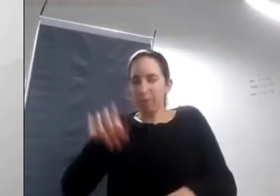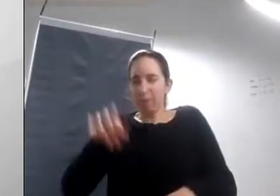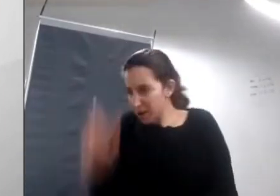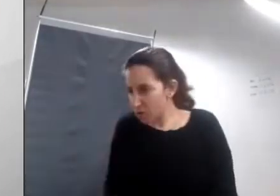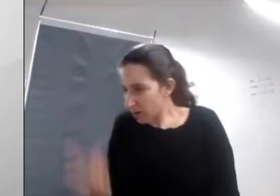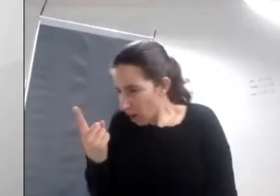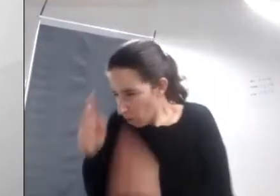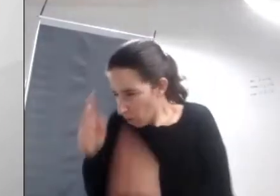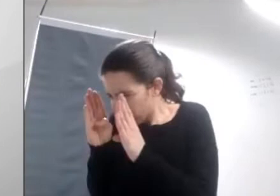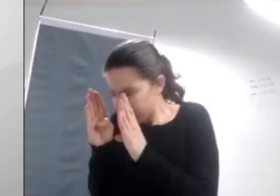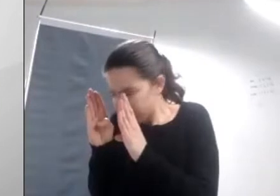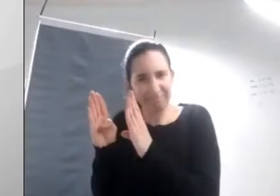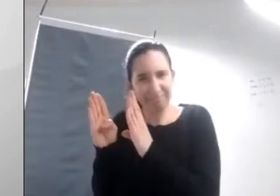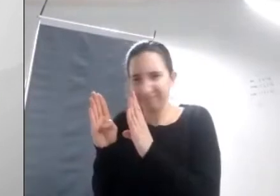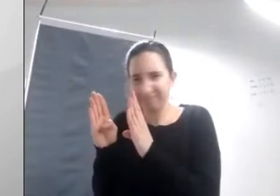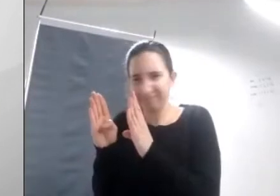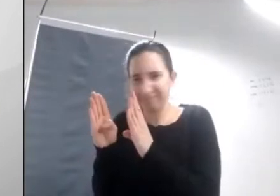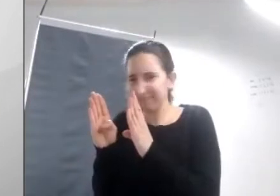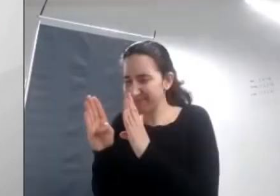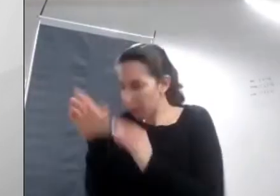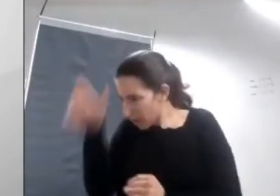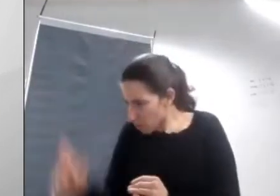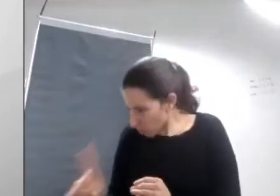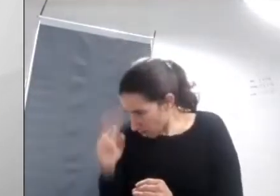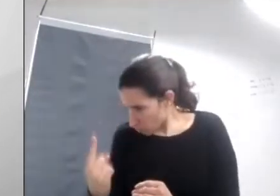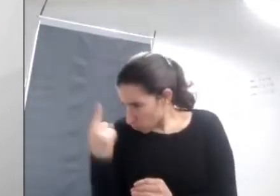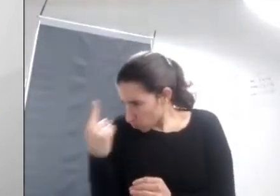basada en el individuo.